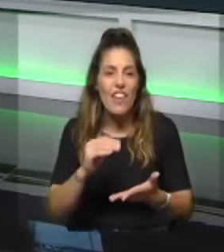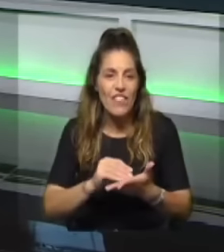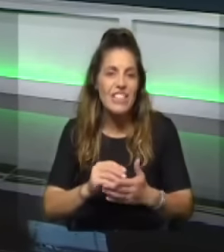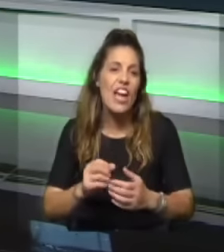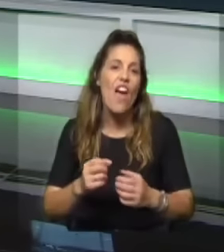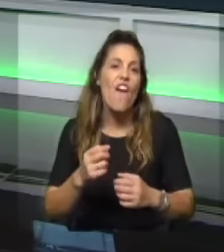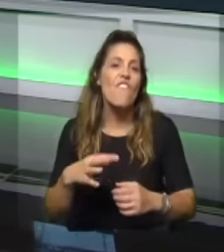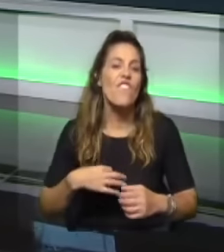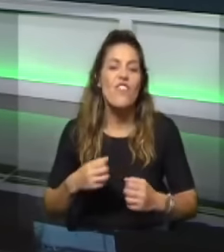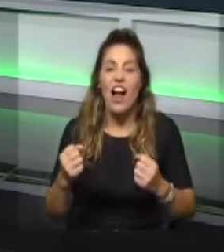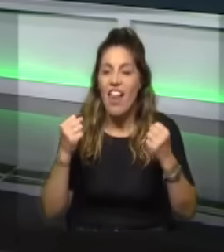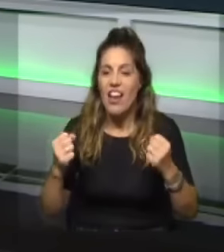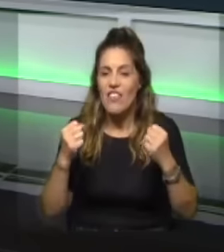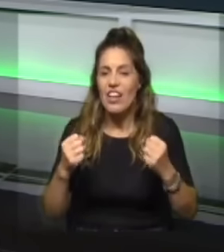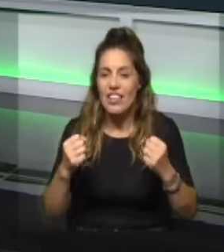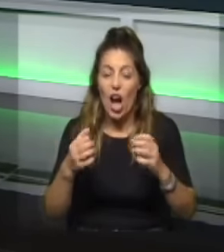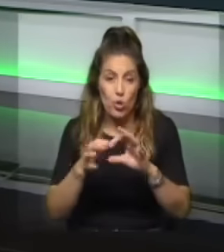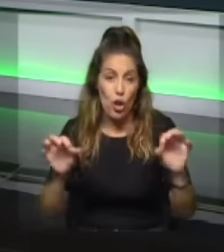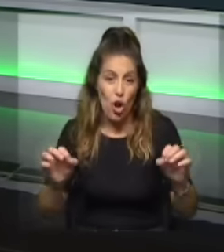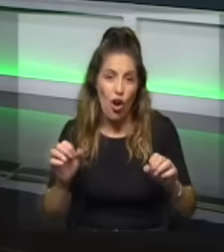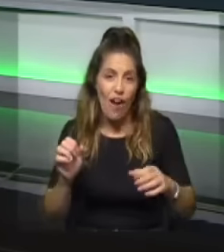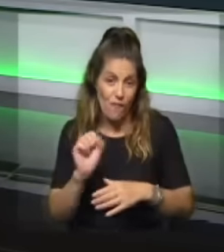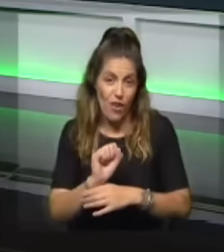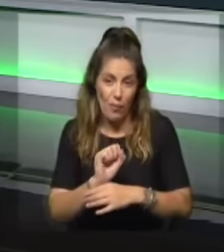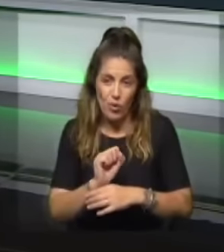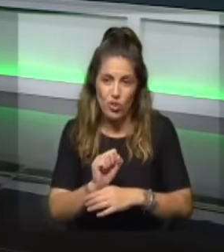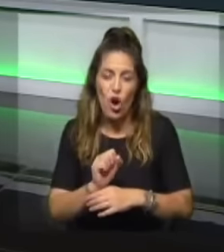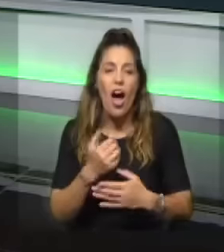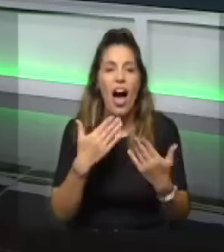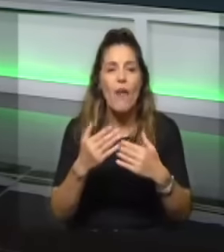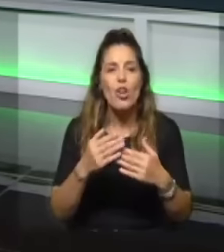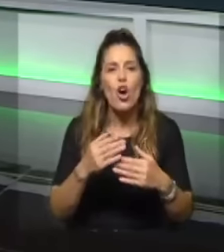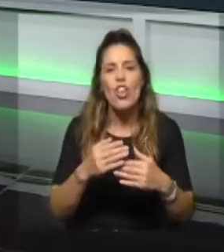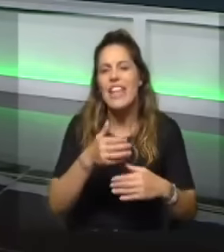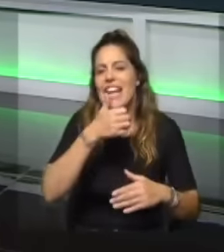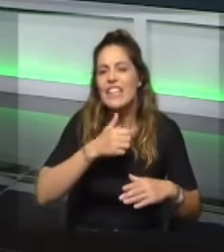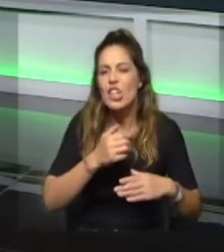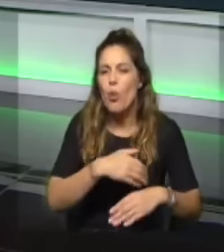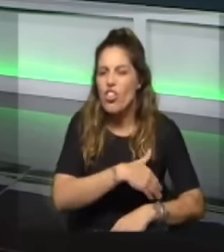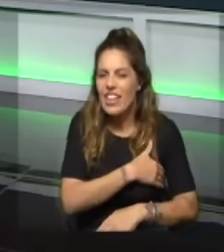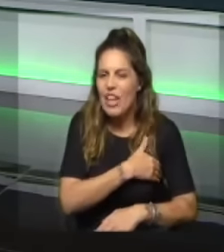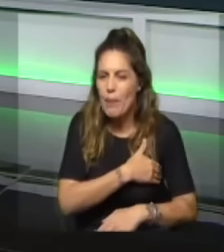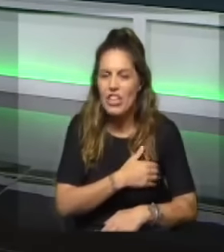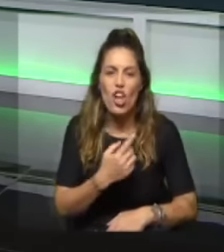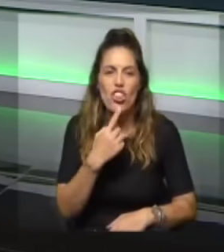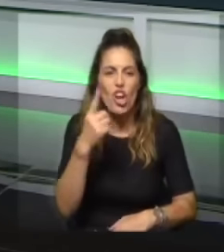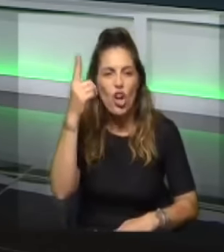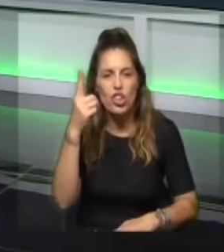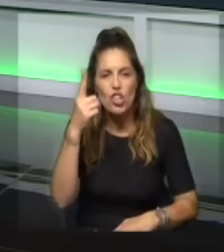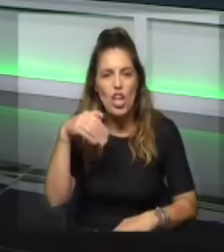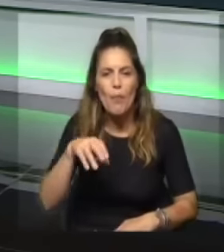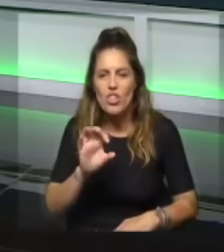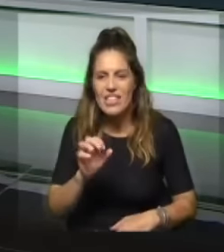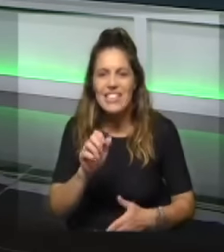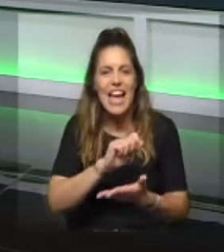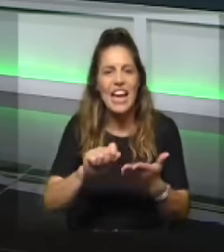la libertad su eslogan más famoso hizo una cita del Antiguo Testamento que dice le dijo dios a Moisés escribe sobre dos tablas nuevas